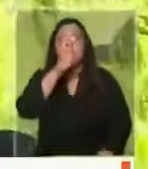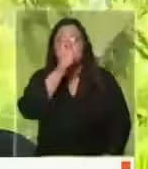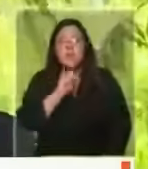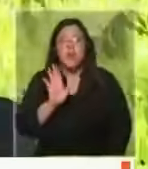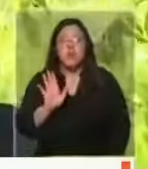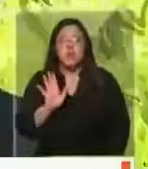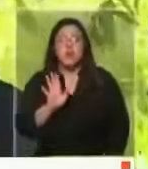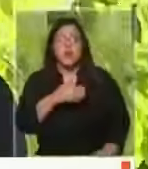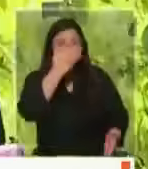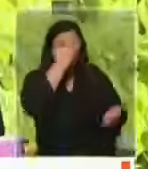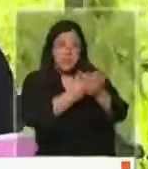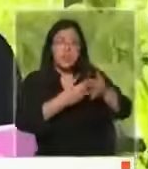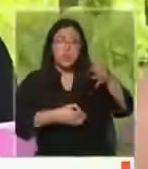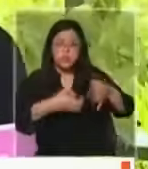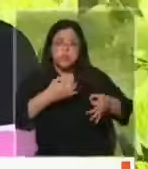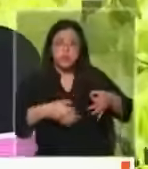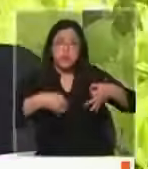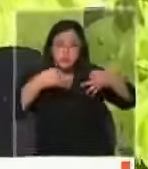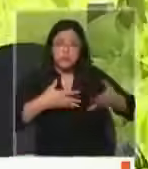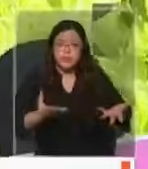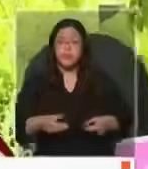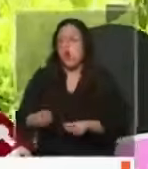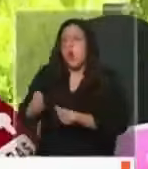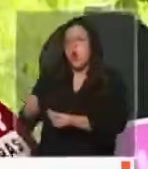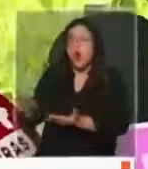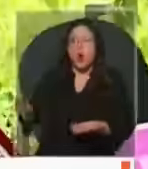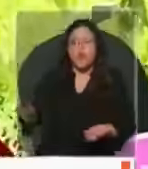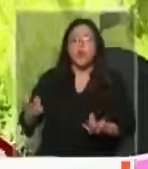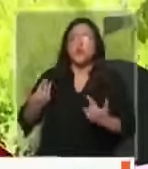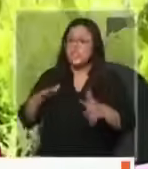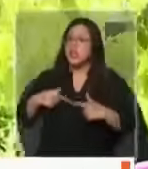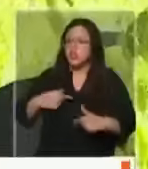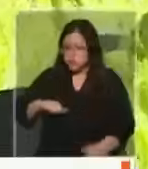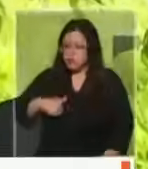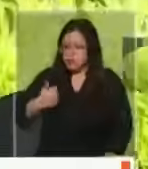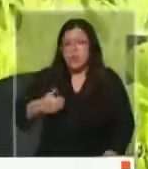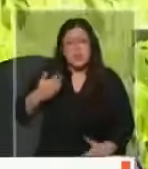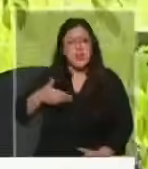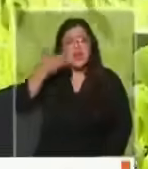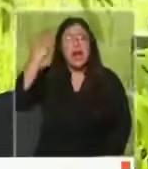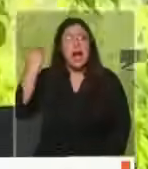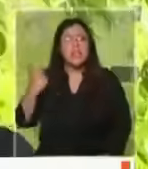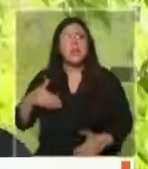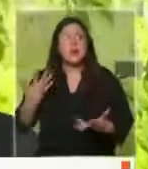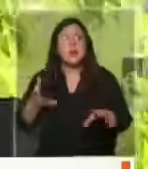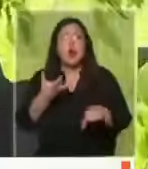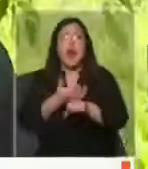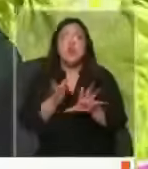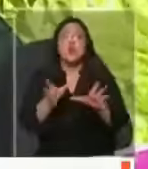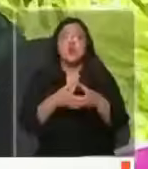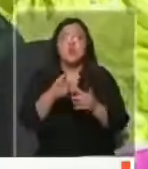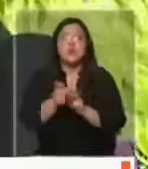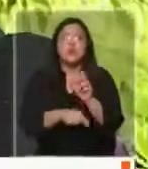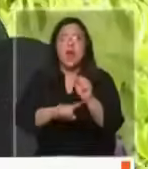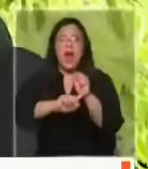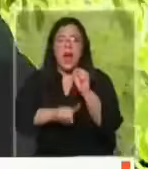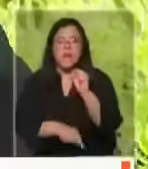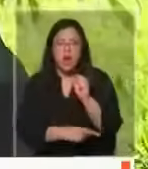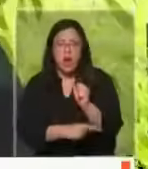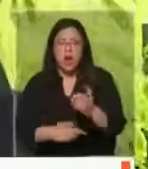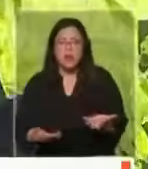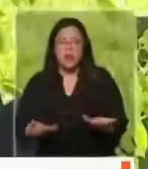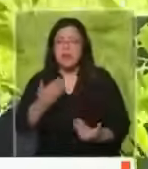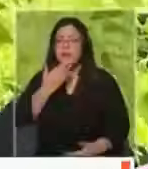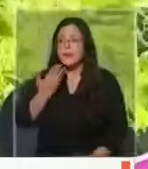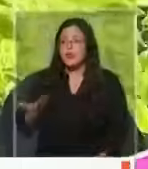enfrentar la justicia con el debido proceso? Pero por supuesto, me he puesto a disposición desde el inicio, por eso tengo un equipo de abogados, he dado a